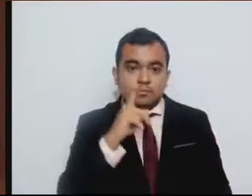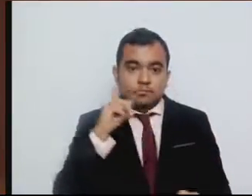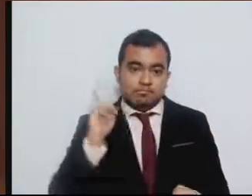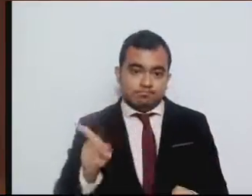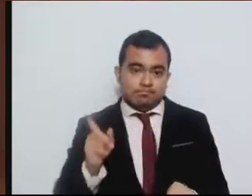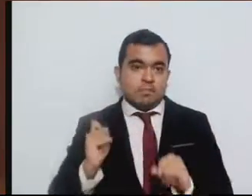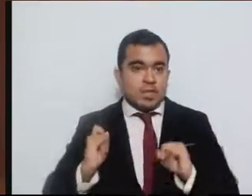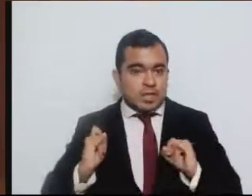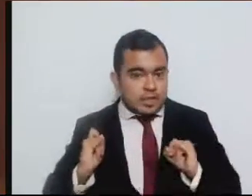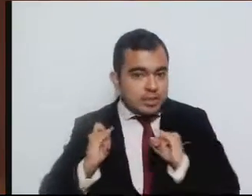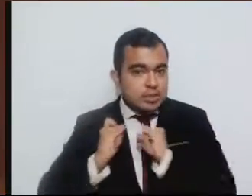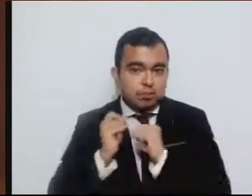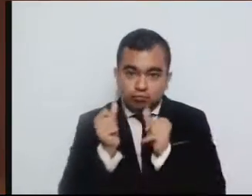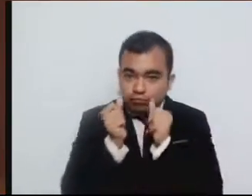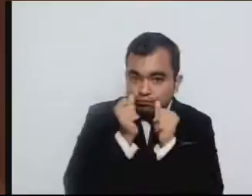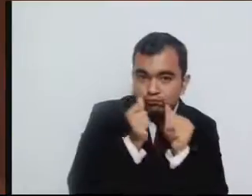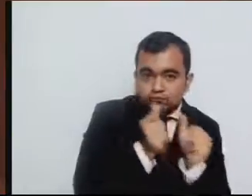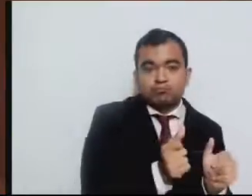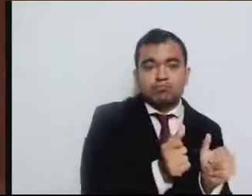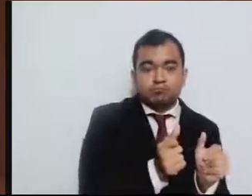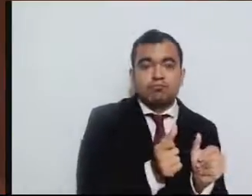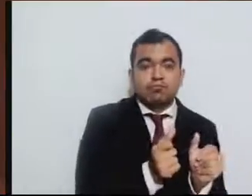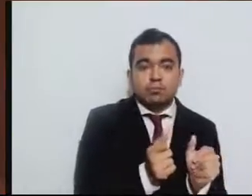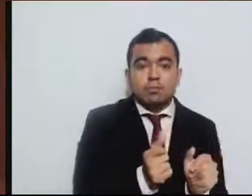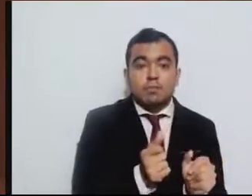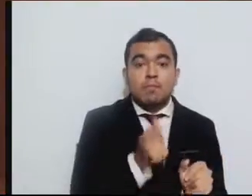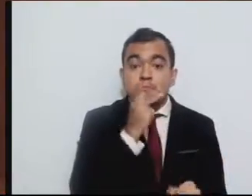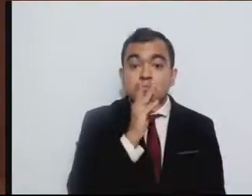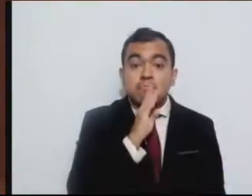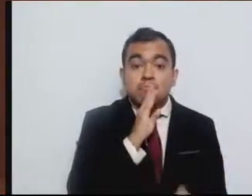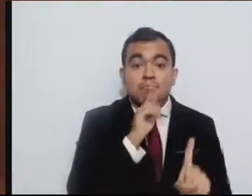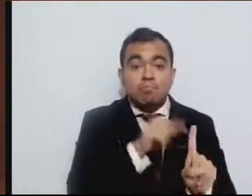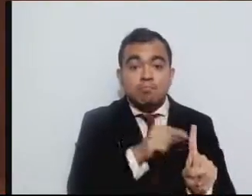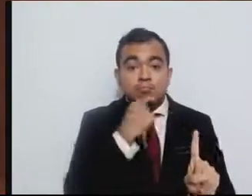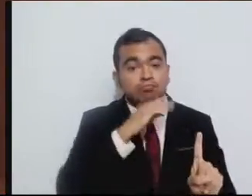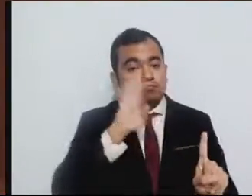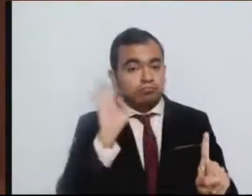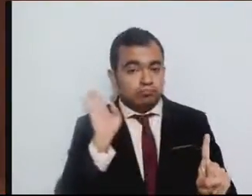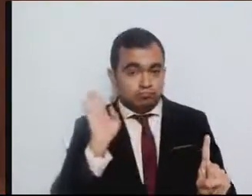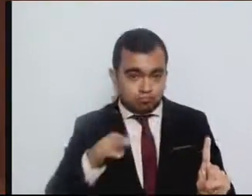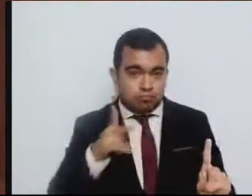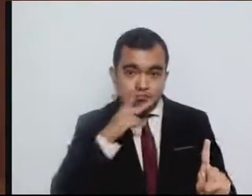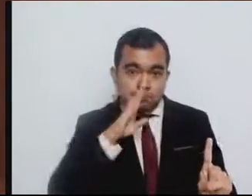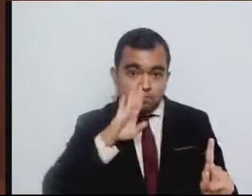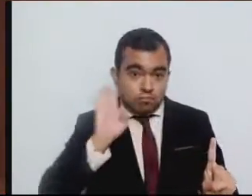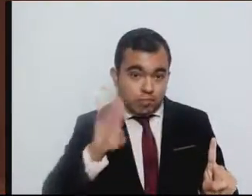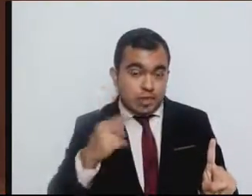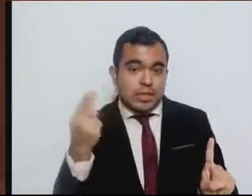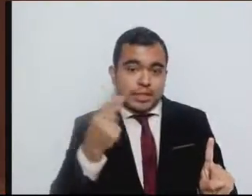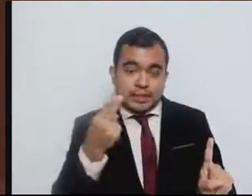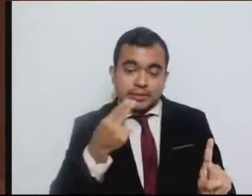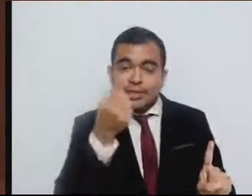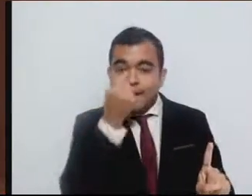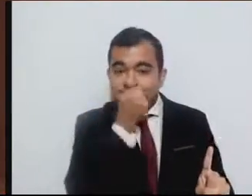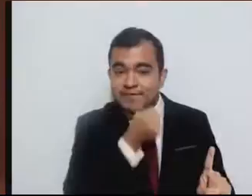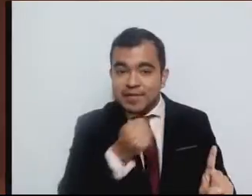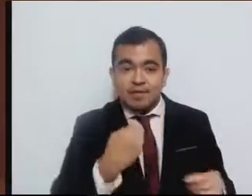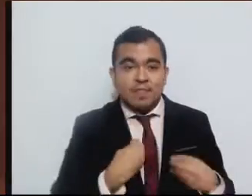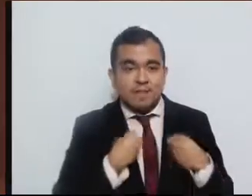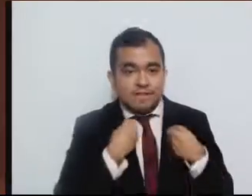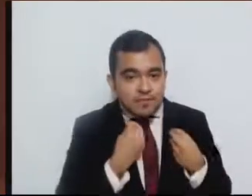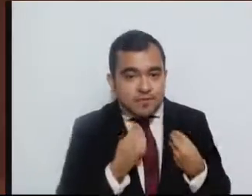institucionalizados. A los huérfanos es necesario equiparlos con habilidades para la vida, que necesitarán para